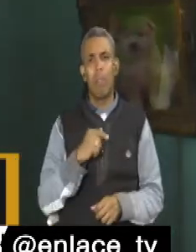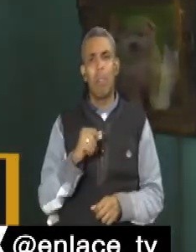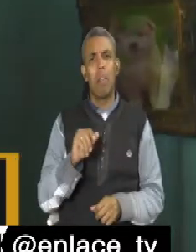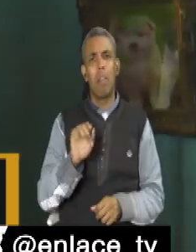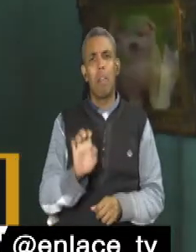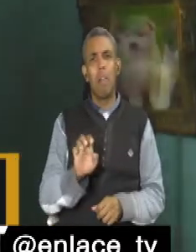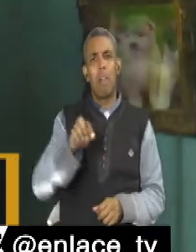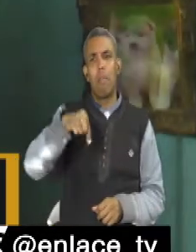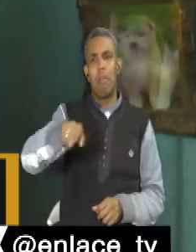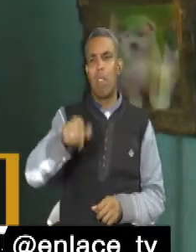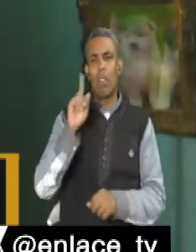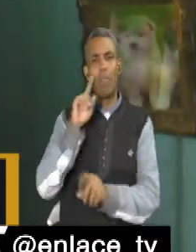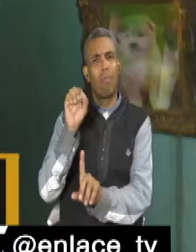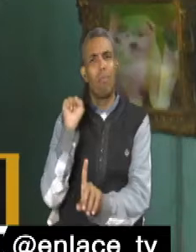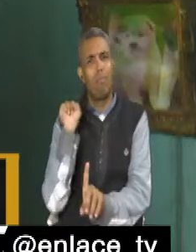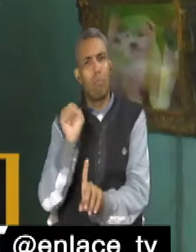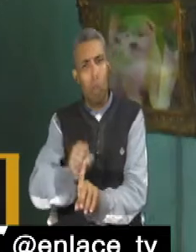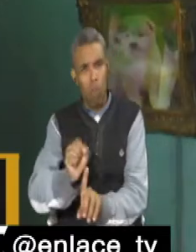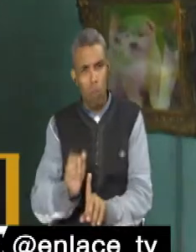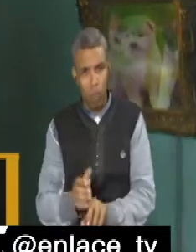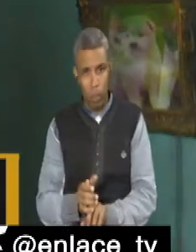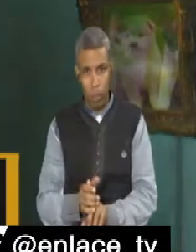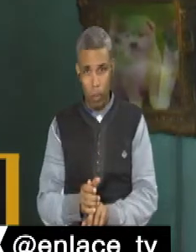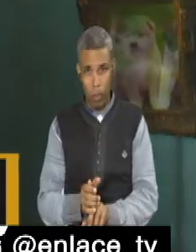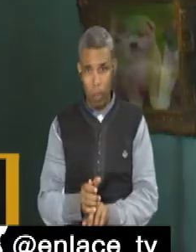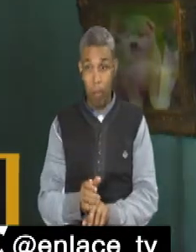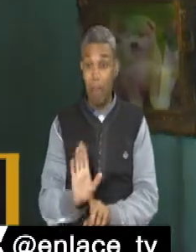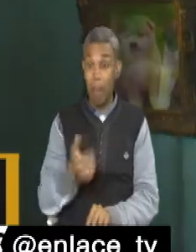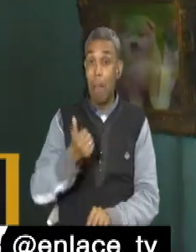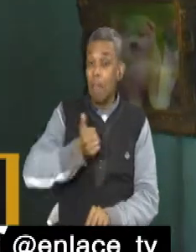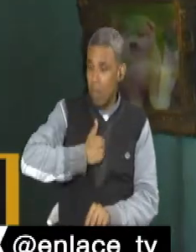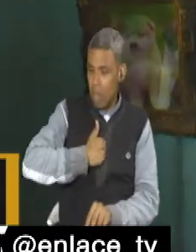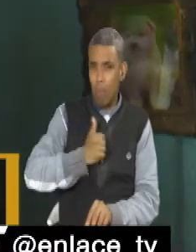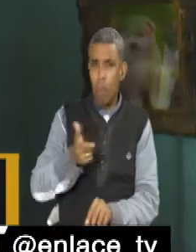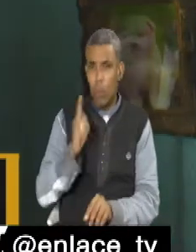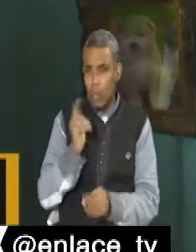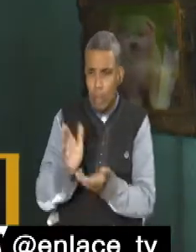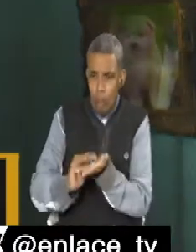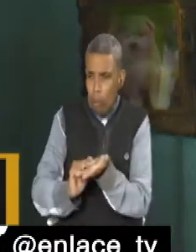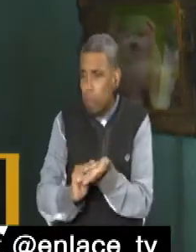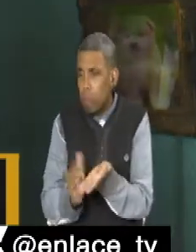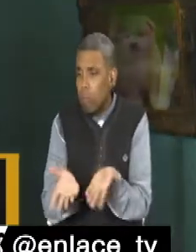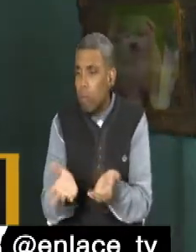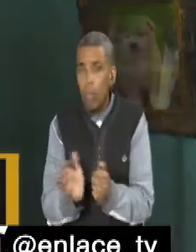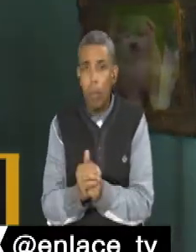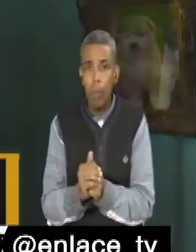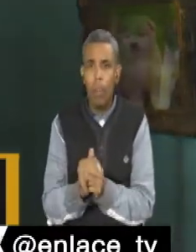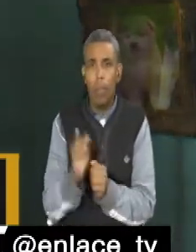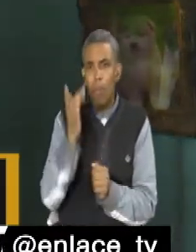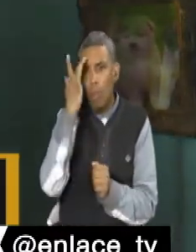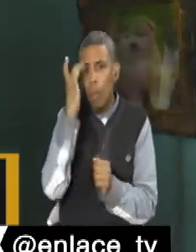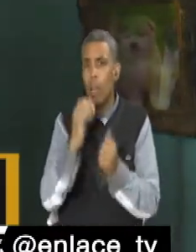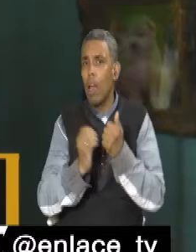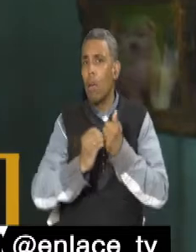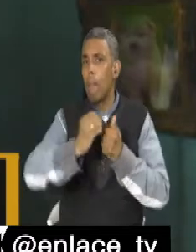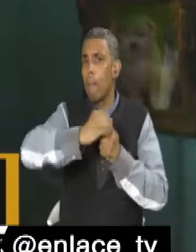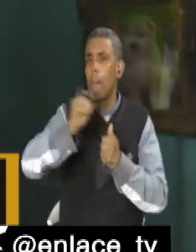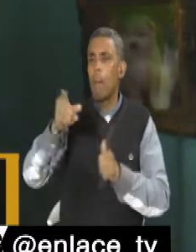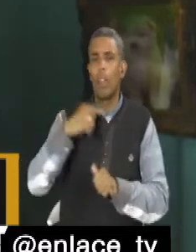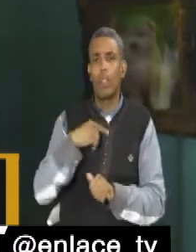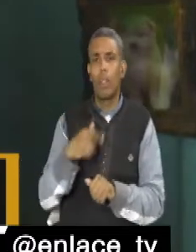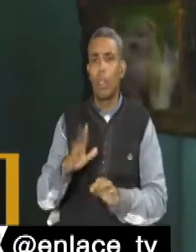ha tocado venirlo a curar, porque la comparta no sea comida a